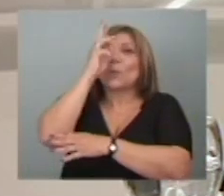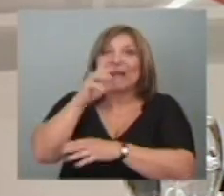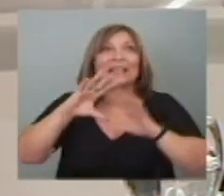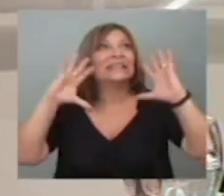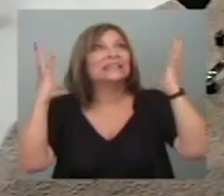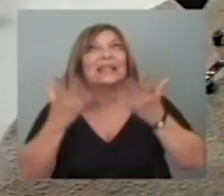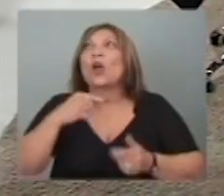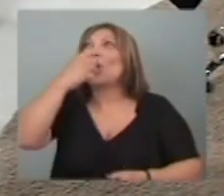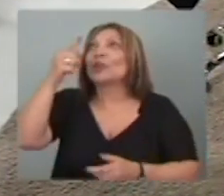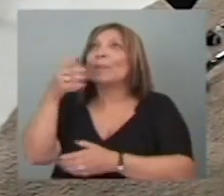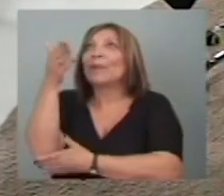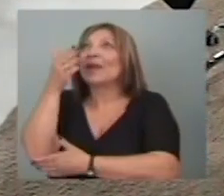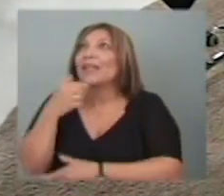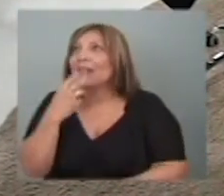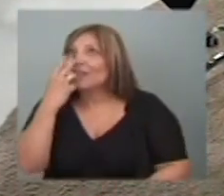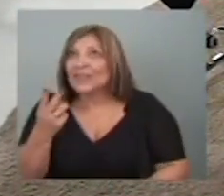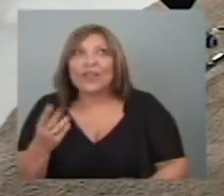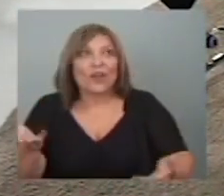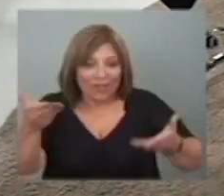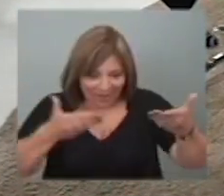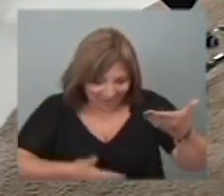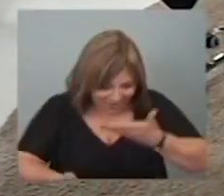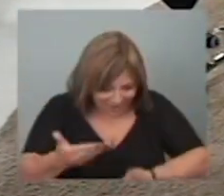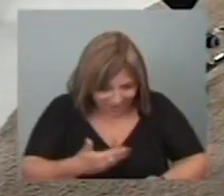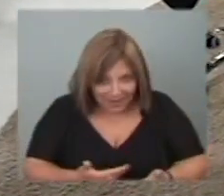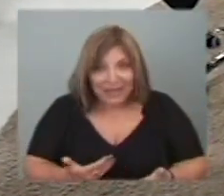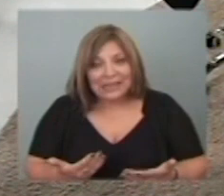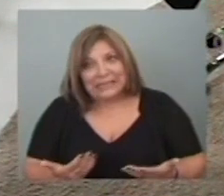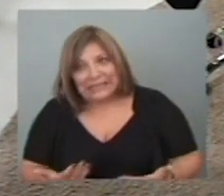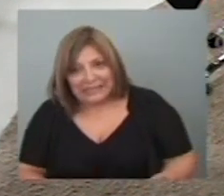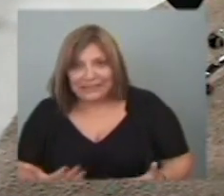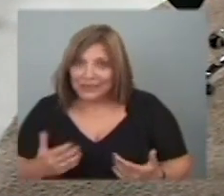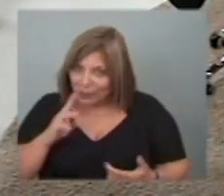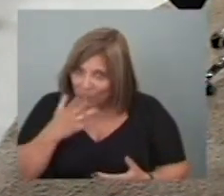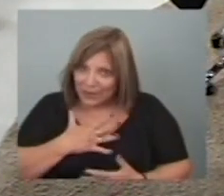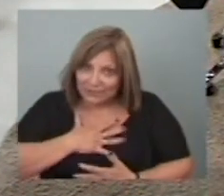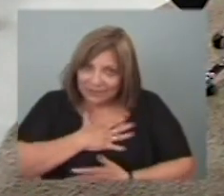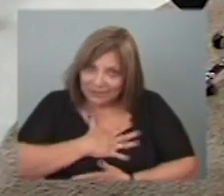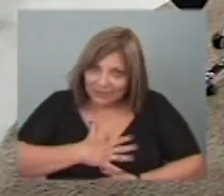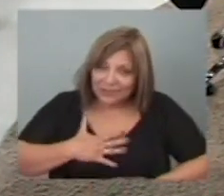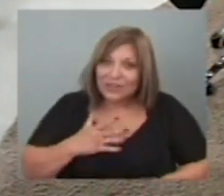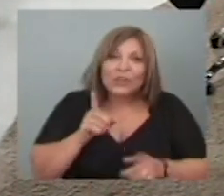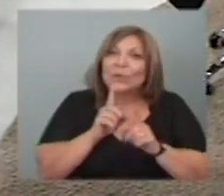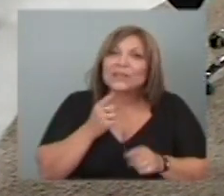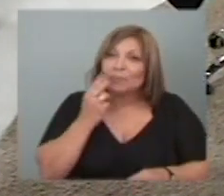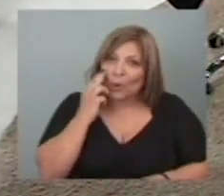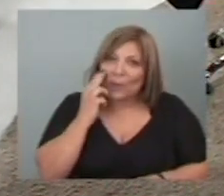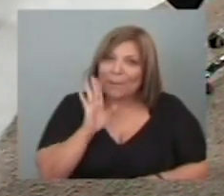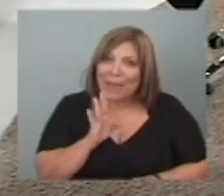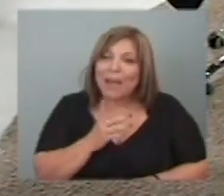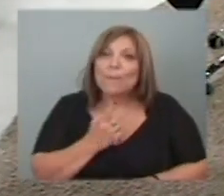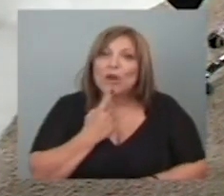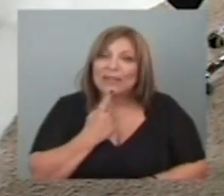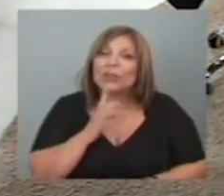estadio en el exterior, o cuando recibimos remesas, o cosas así. Yo creo que al uruguayo eso va no a nivel político, sino